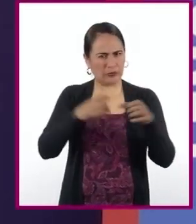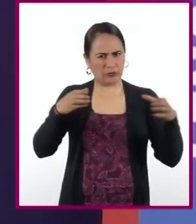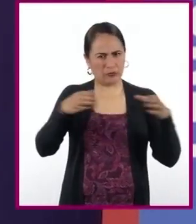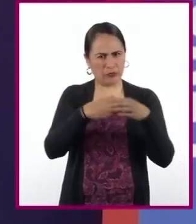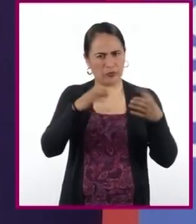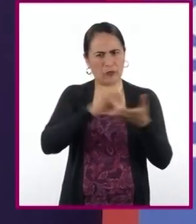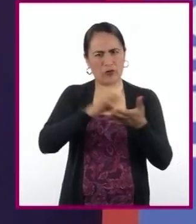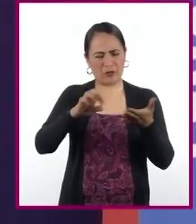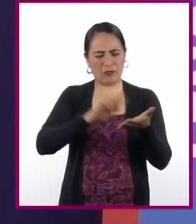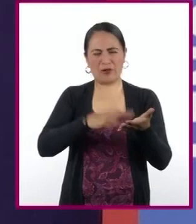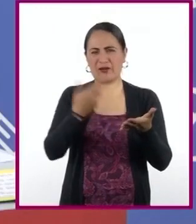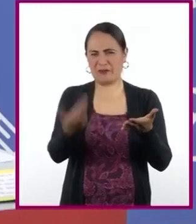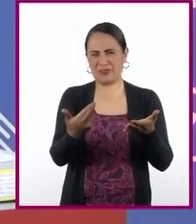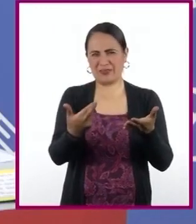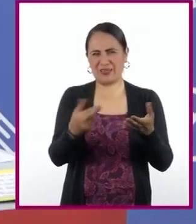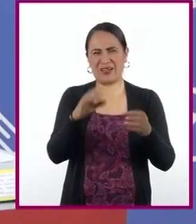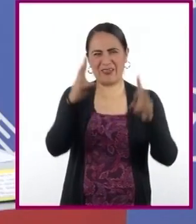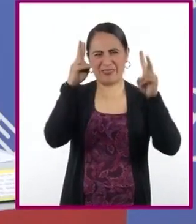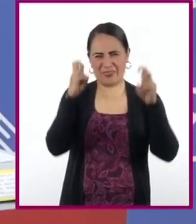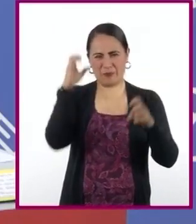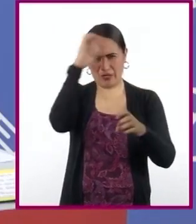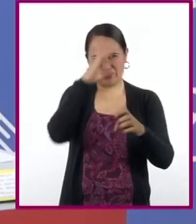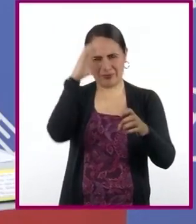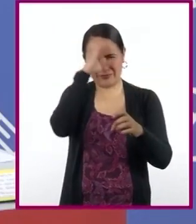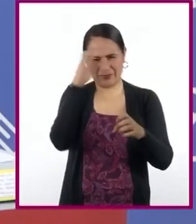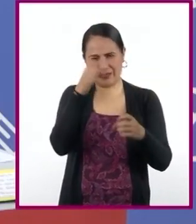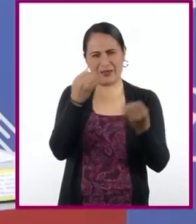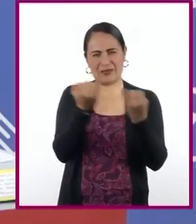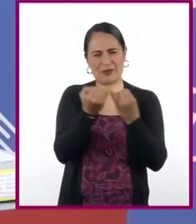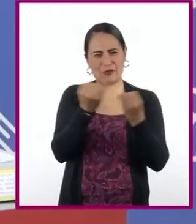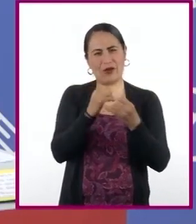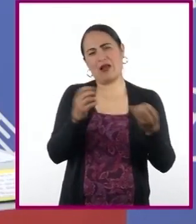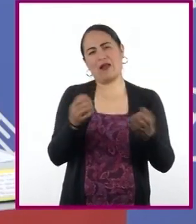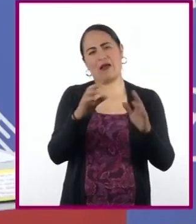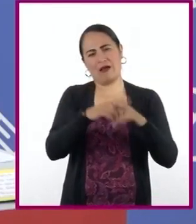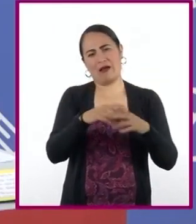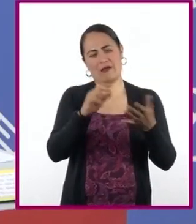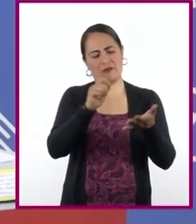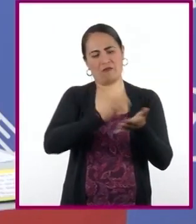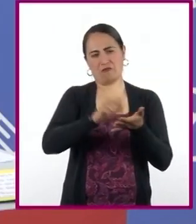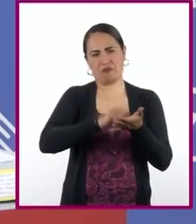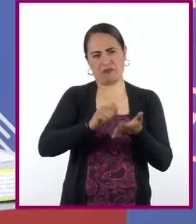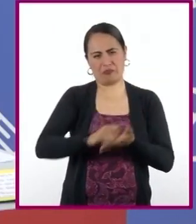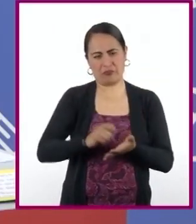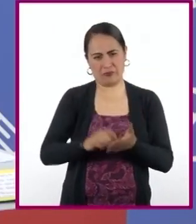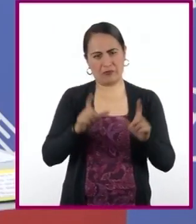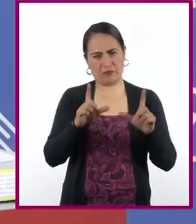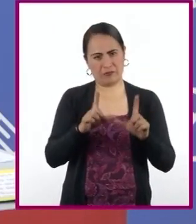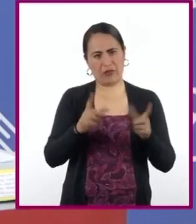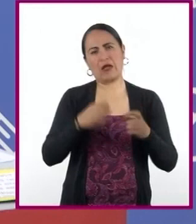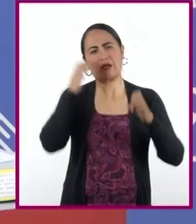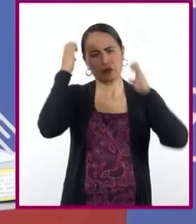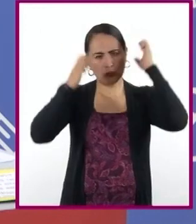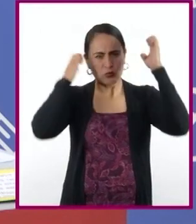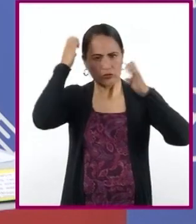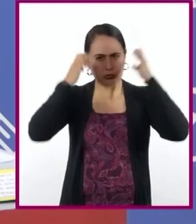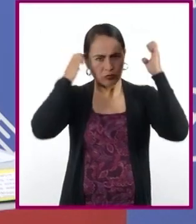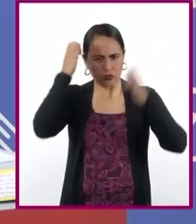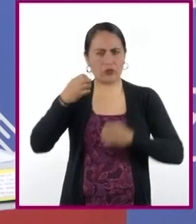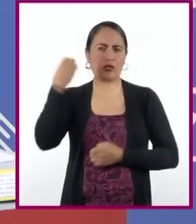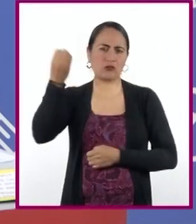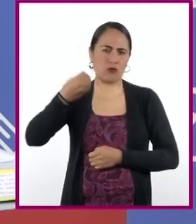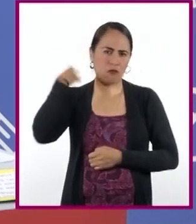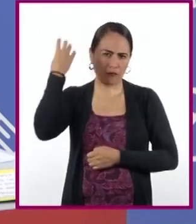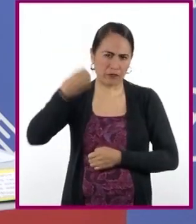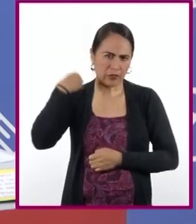en las revistas científicas. Ejemplos de textos orales donde se emplea lenguaje formal: exposiciones,